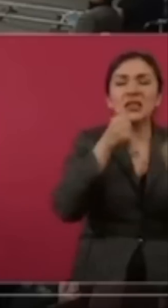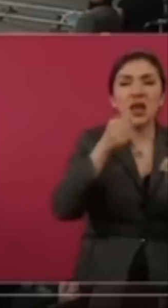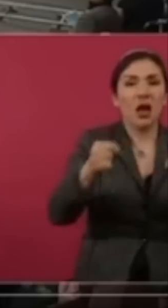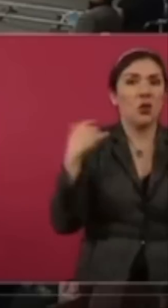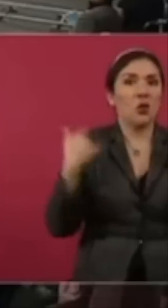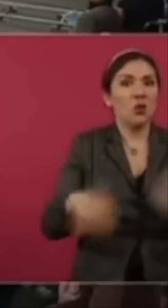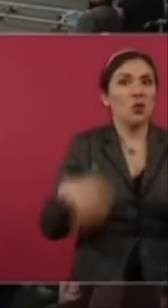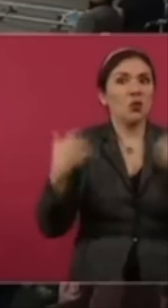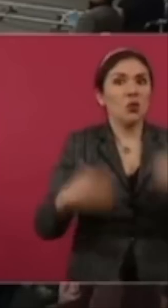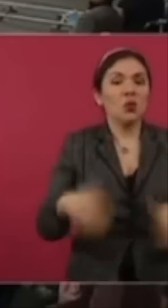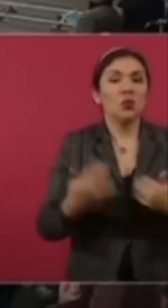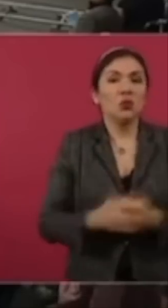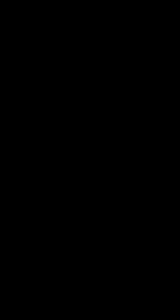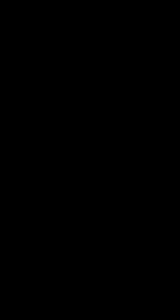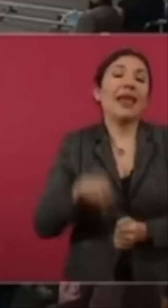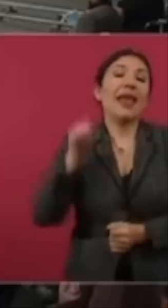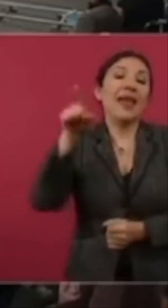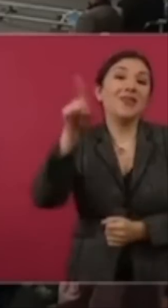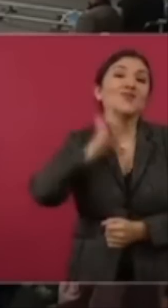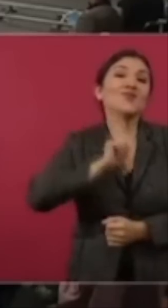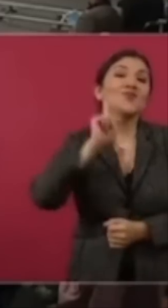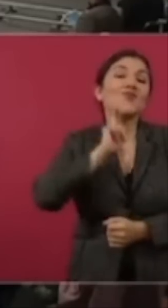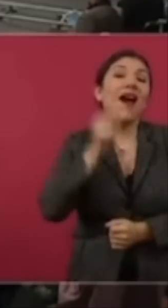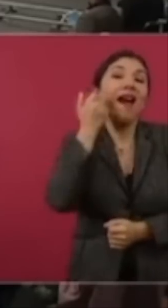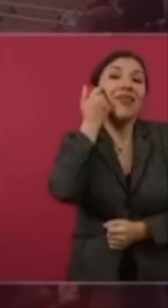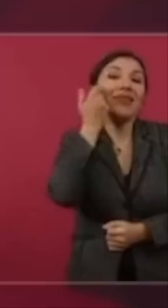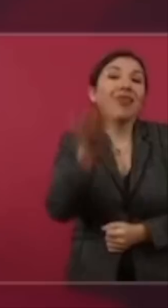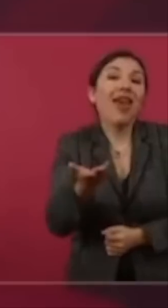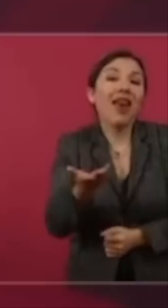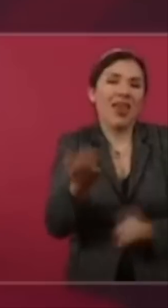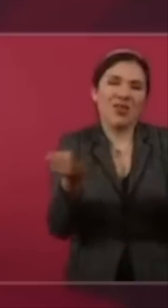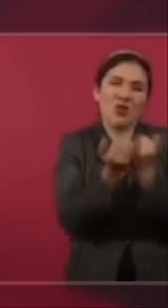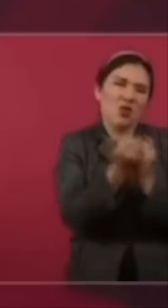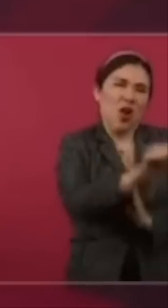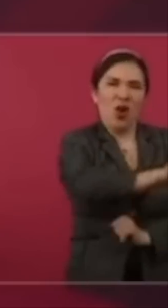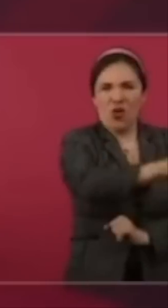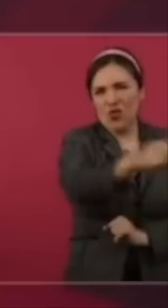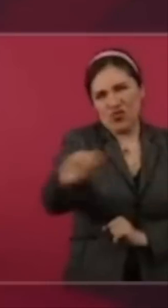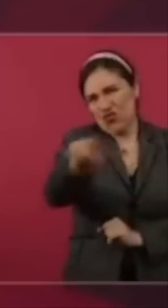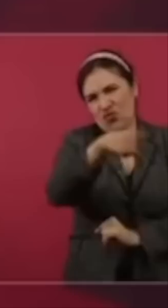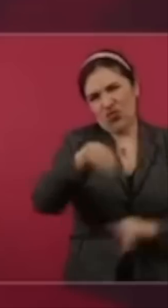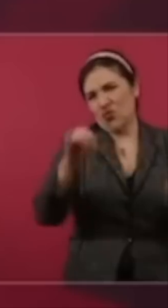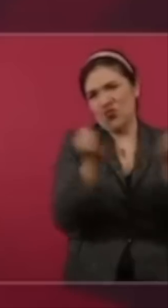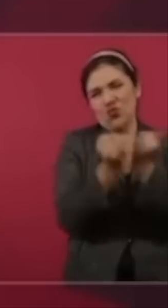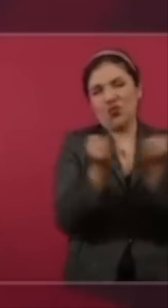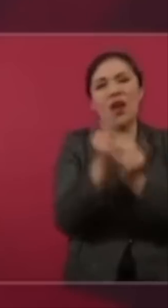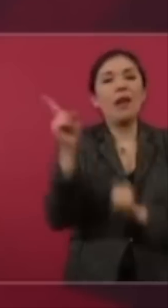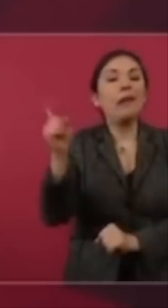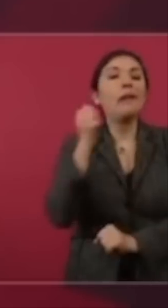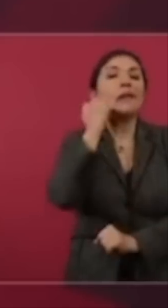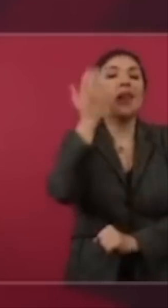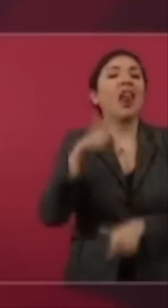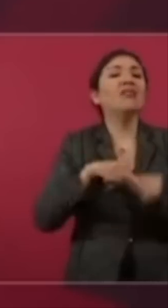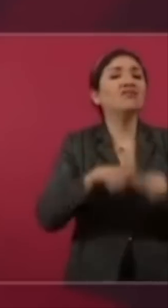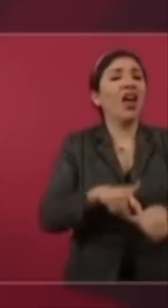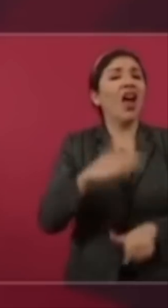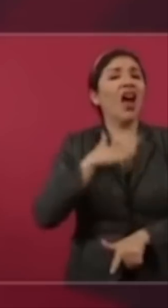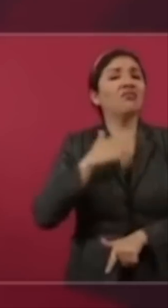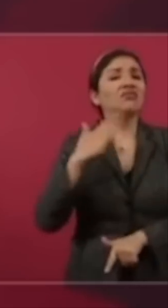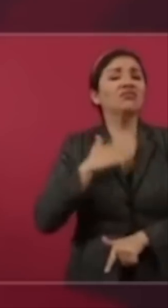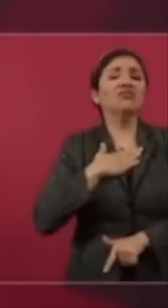Porque ella quería, como muchos otros, ¿no?, mantener el